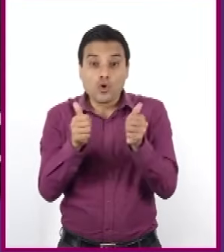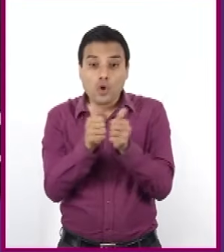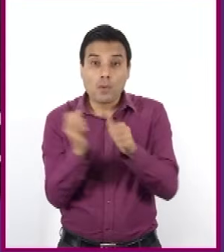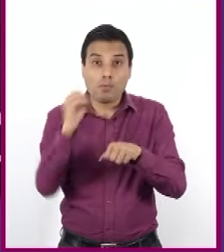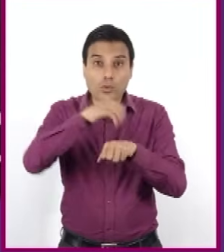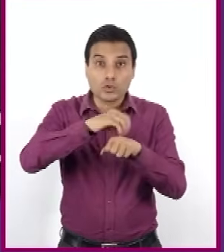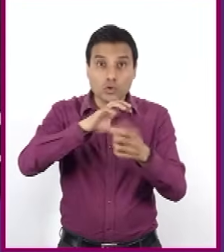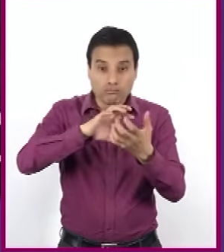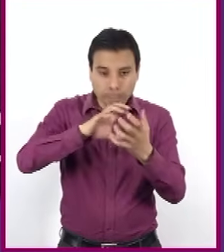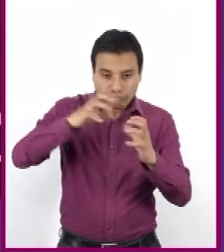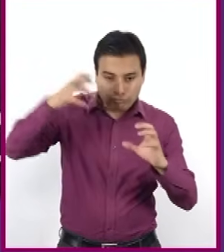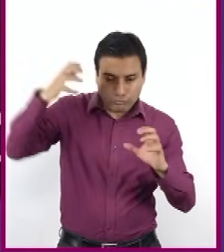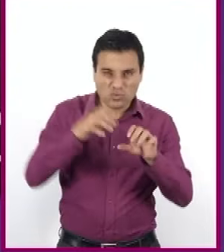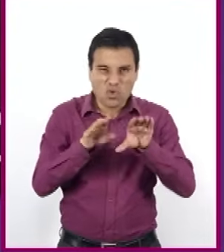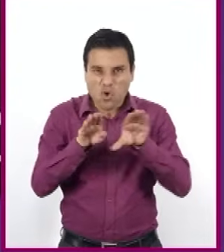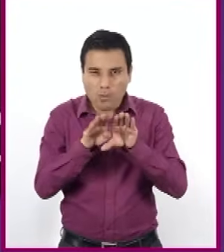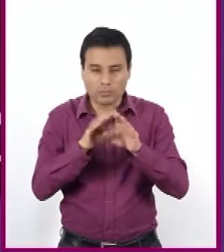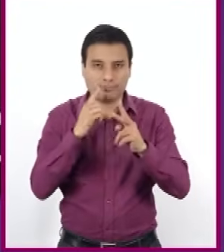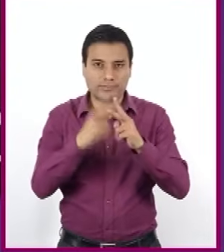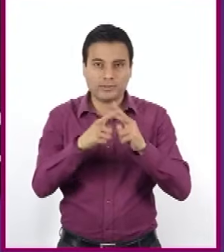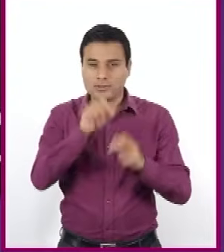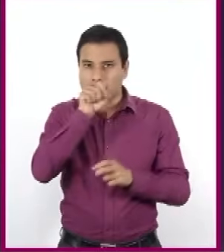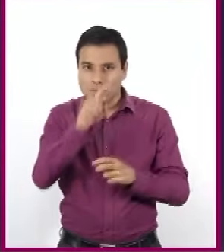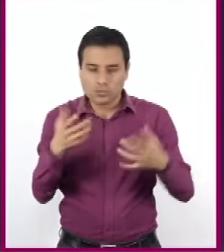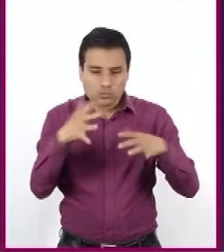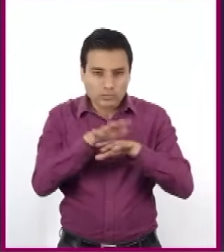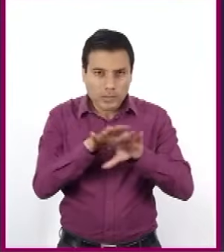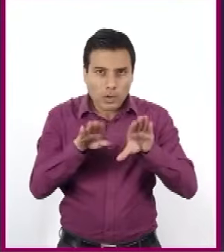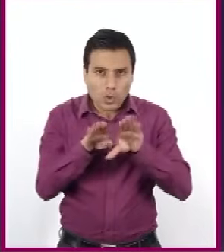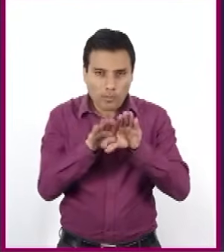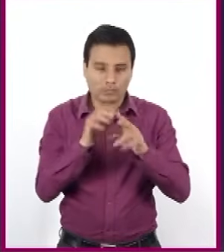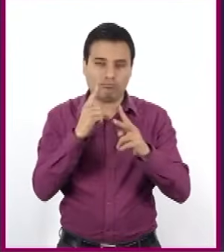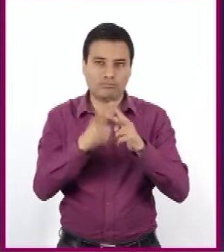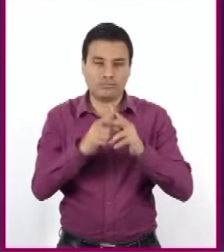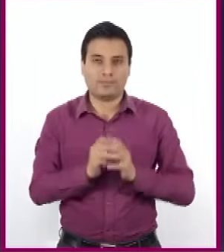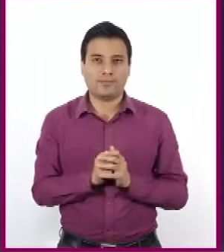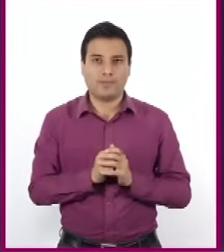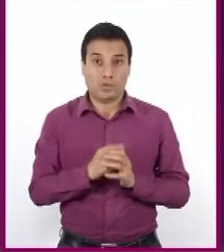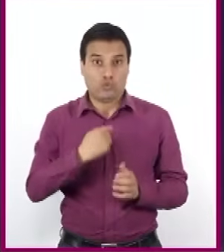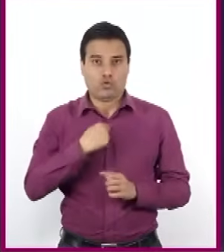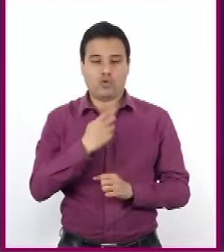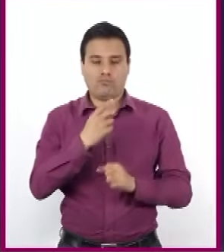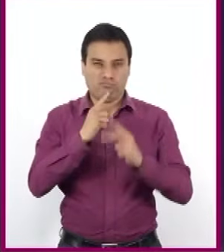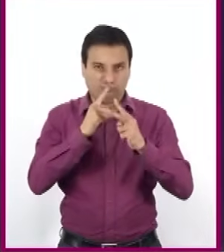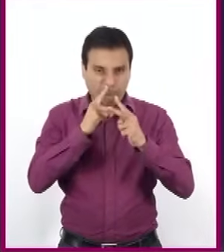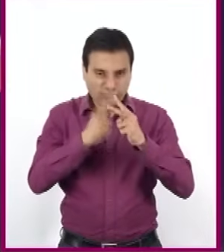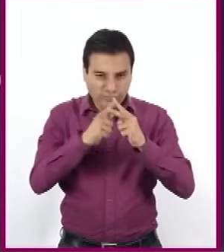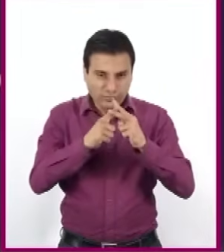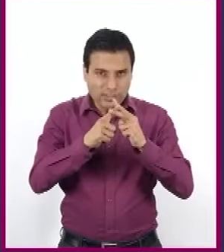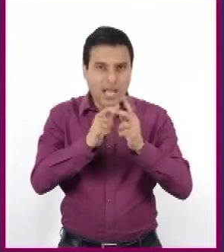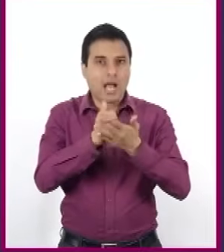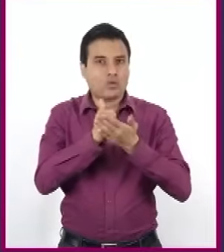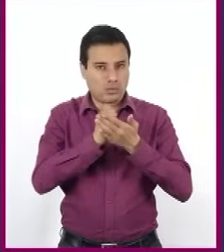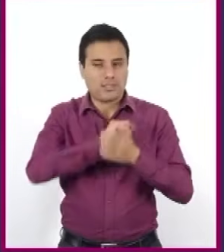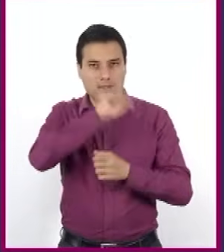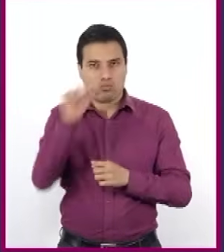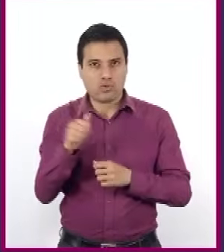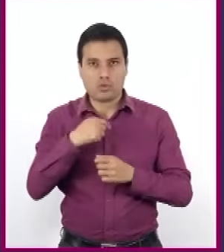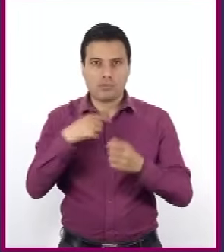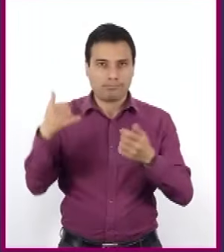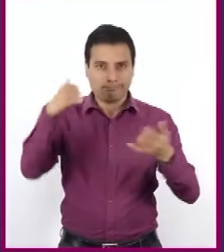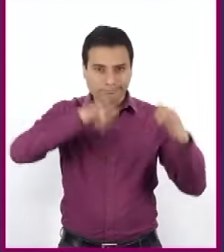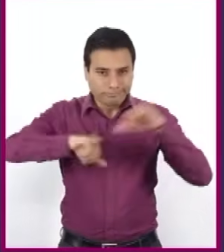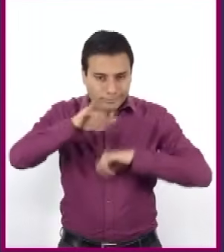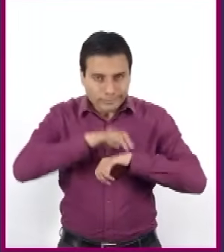la composición de las mezclas. Realizar los cálculos estequiométricos nos permite hacer disoluciones,